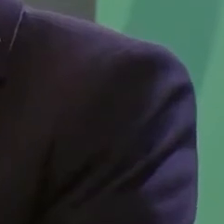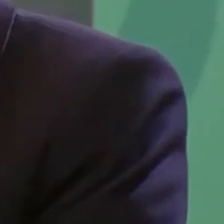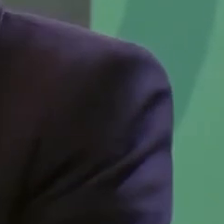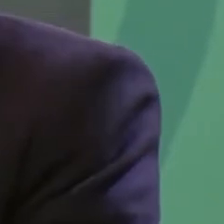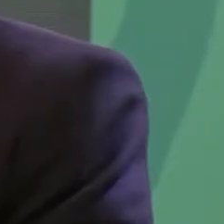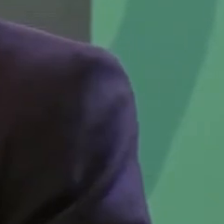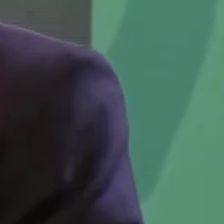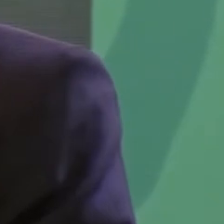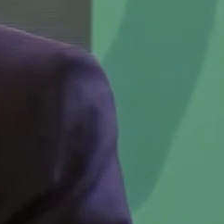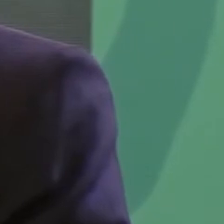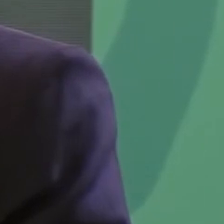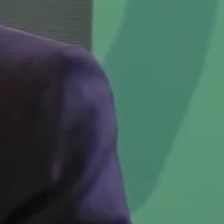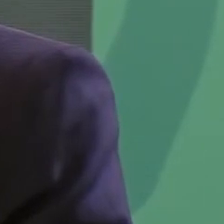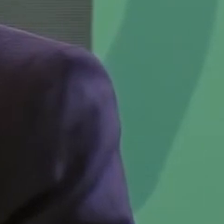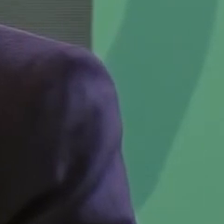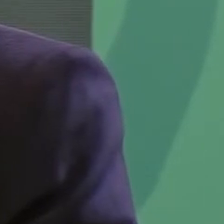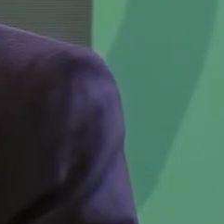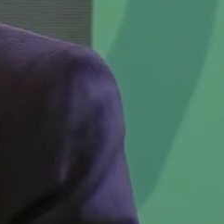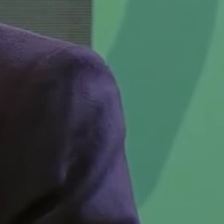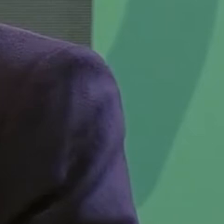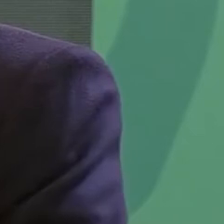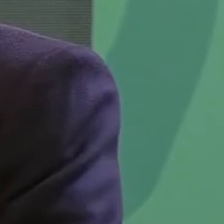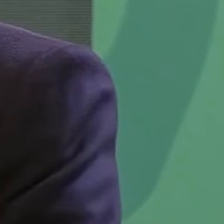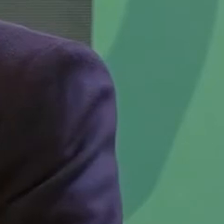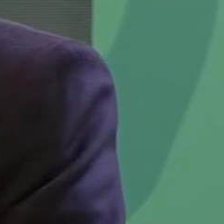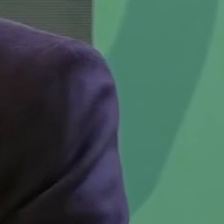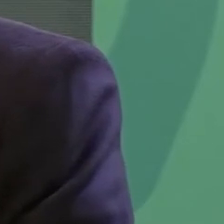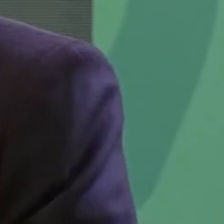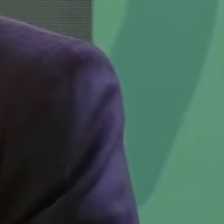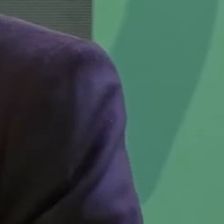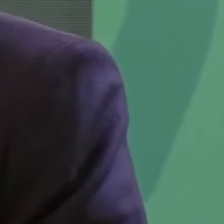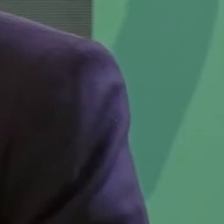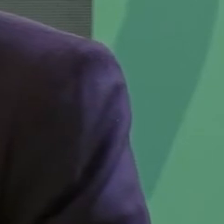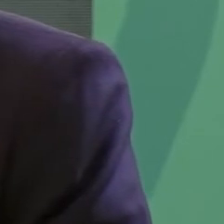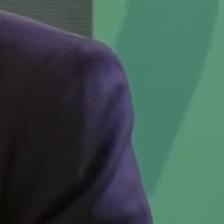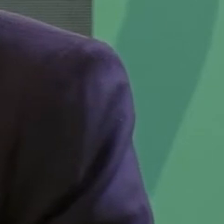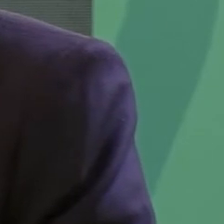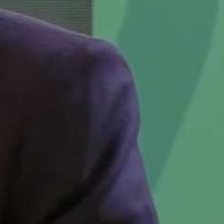son más afectados en el invierno.